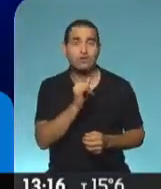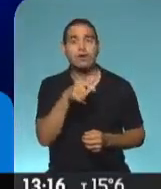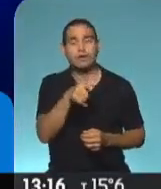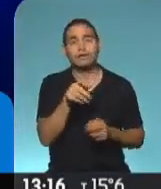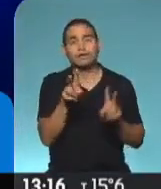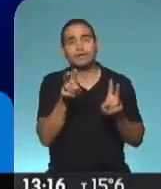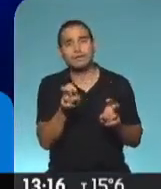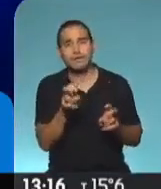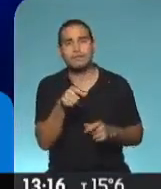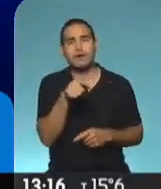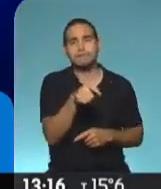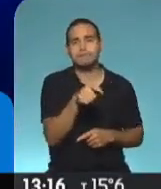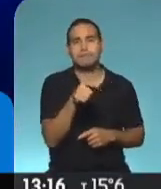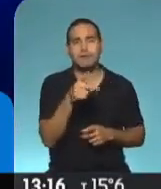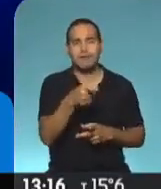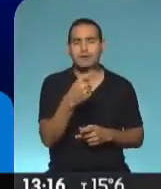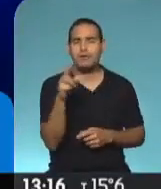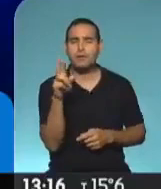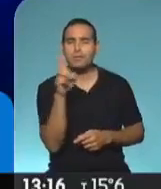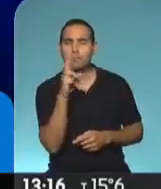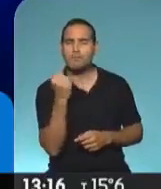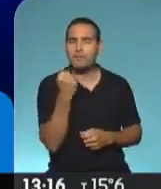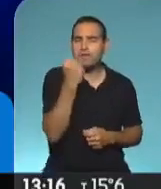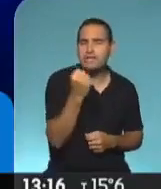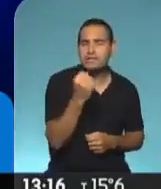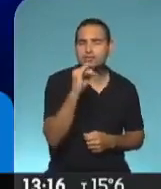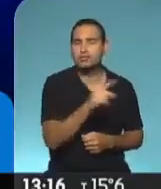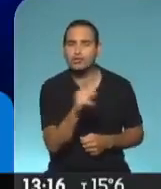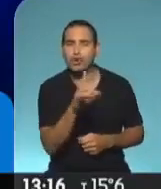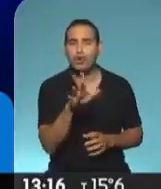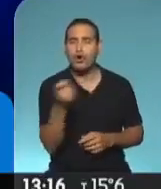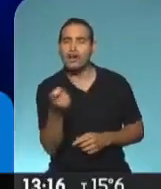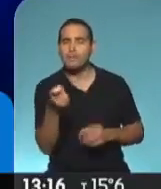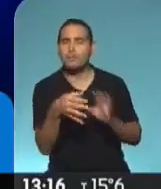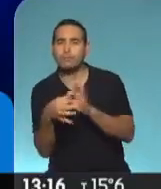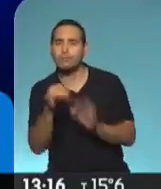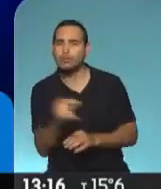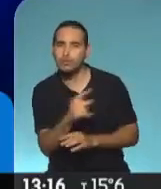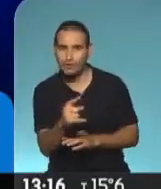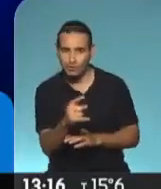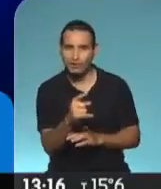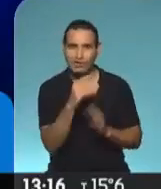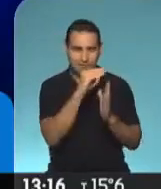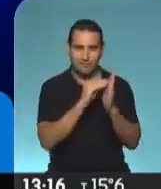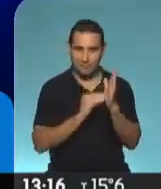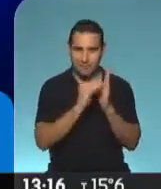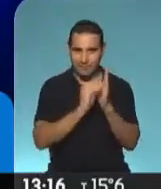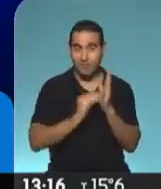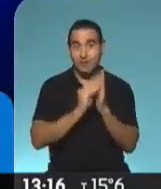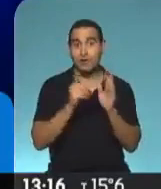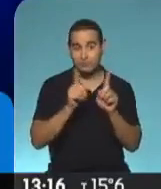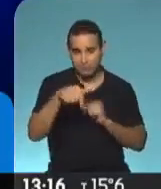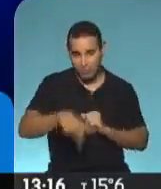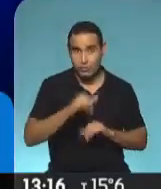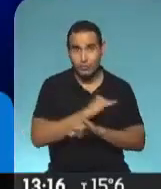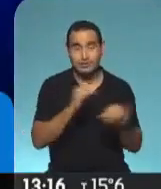cuestiones como la posición feminista, la cercanía a la actividad gremial. Y decían, por ejemplo, en fichas que se dieron a conocer hoy,